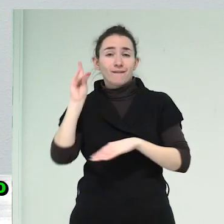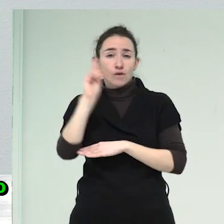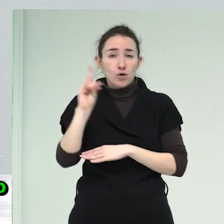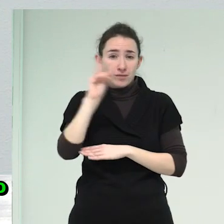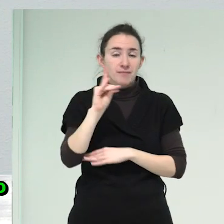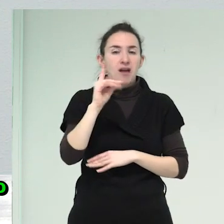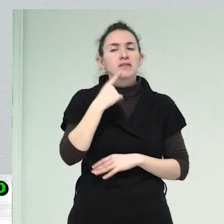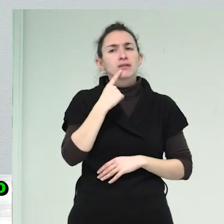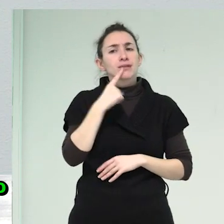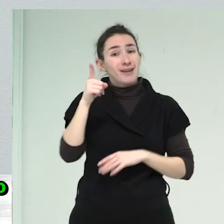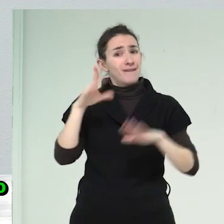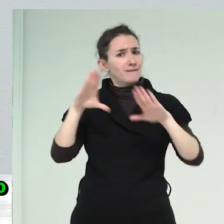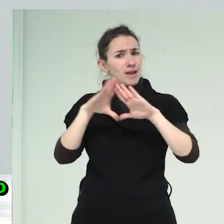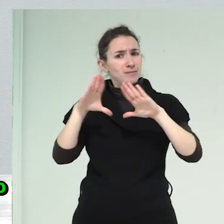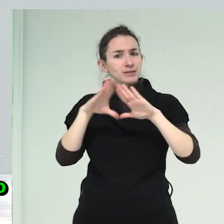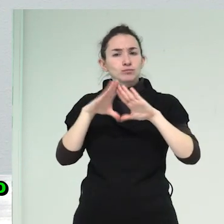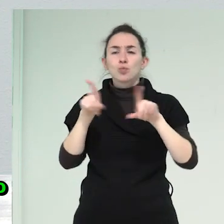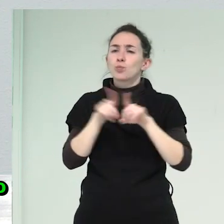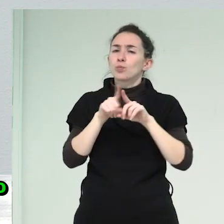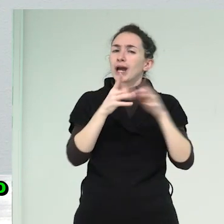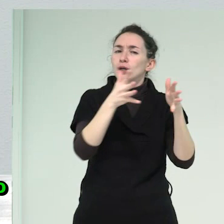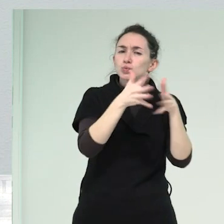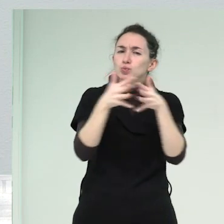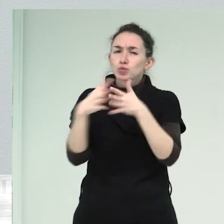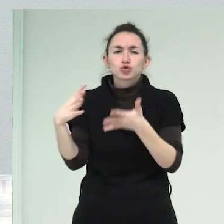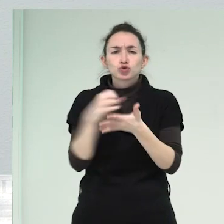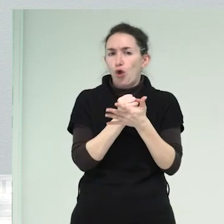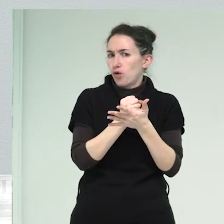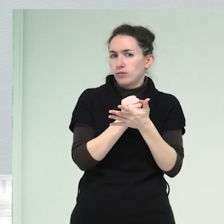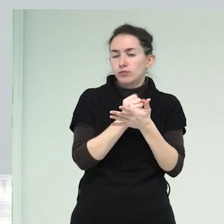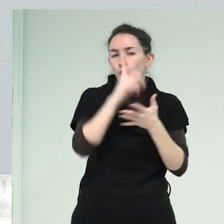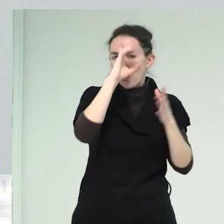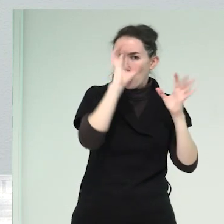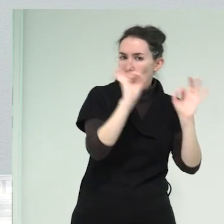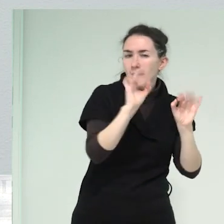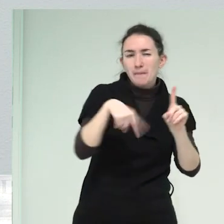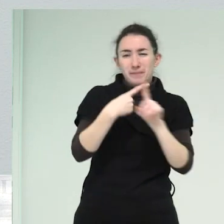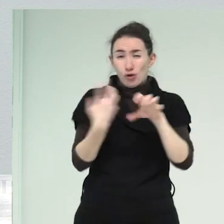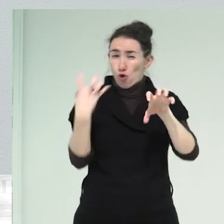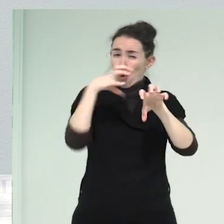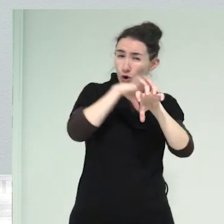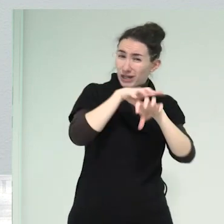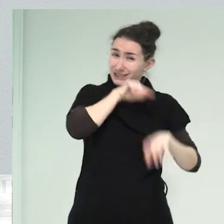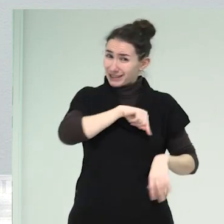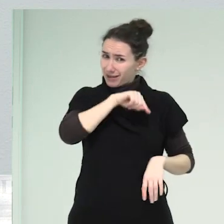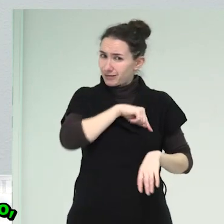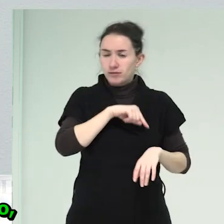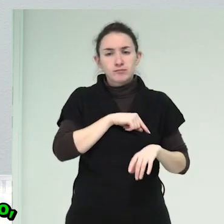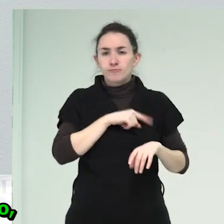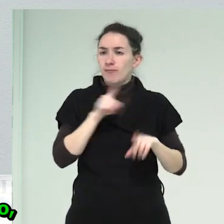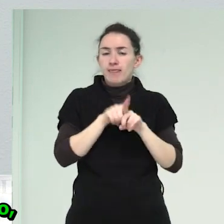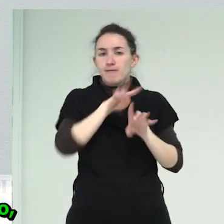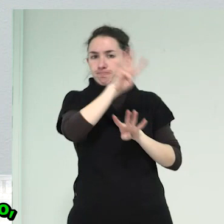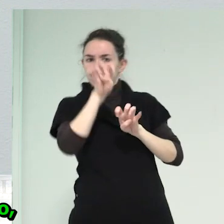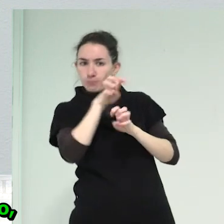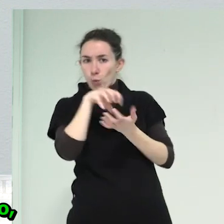piensa como un cuestionamiento de todas las estructuras, lógicas y sentidos coloniales de todas y cada una de las instituciones. Por